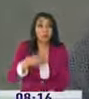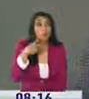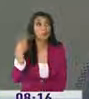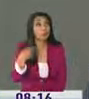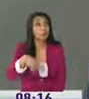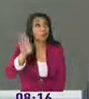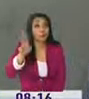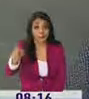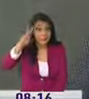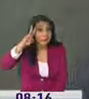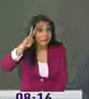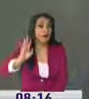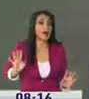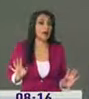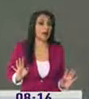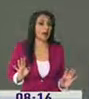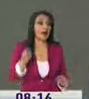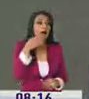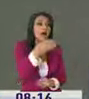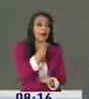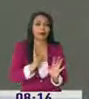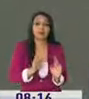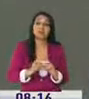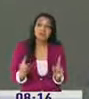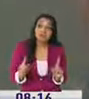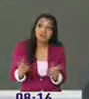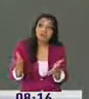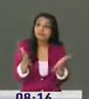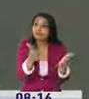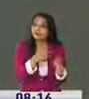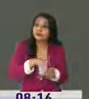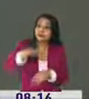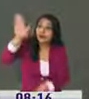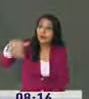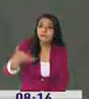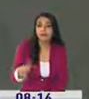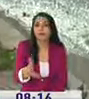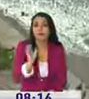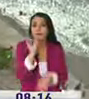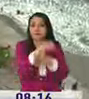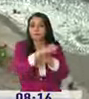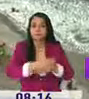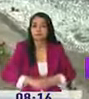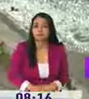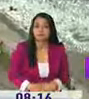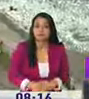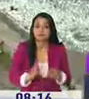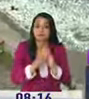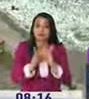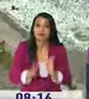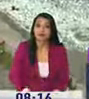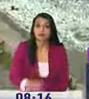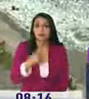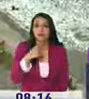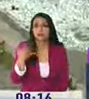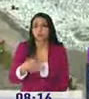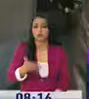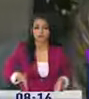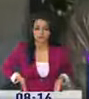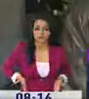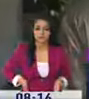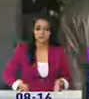les conviene están ahí, cuando no, aunque les llamen, no hacen caso. Los vecinos temen que esto dañe la calzada